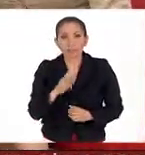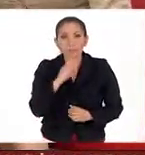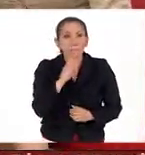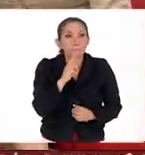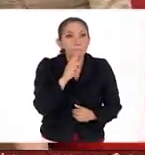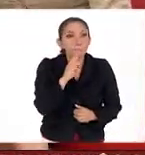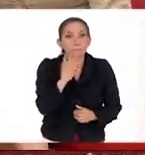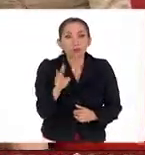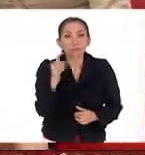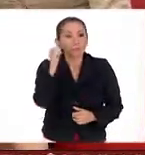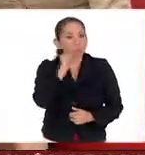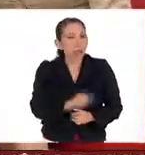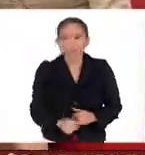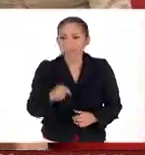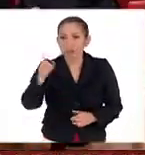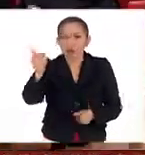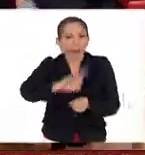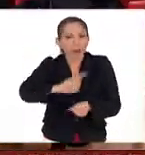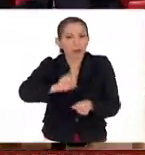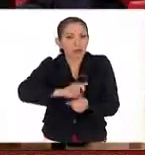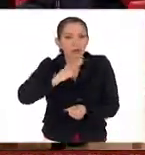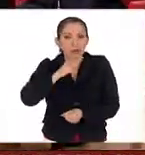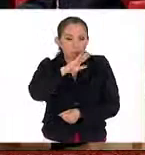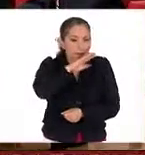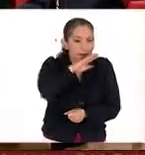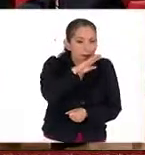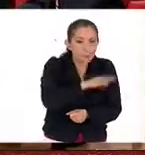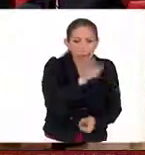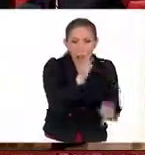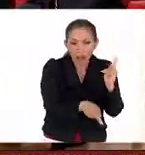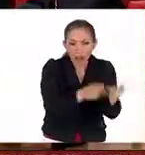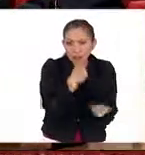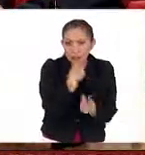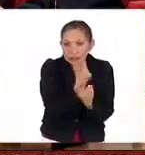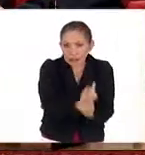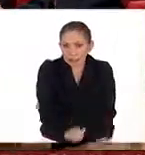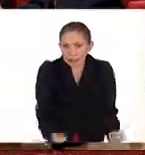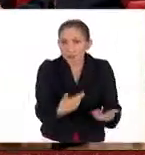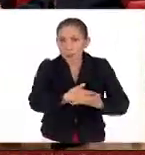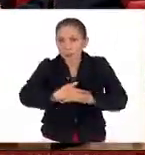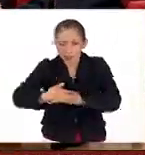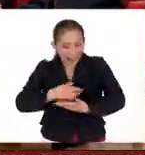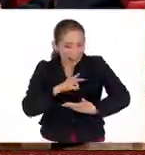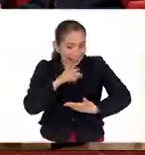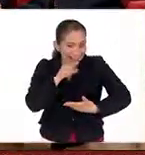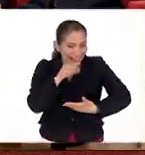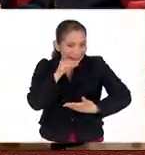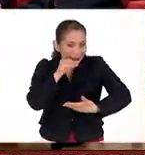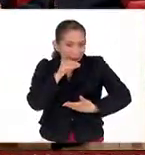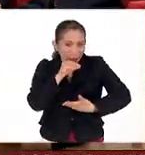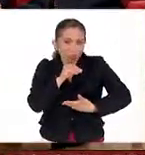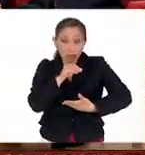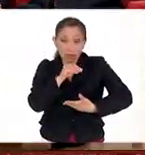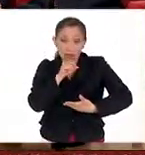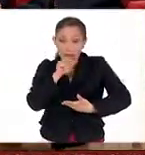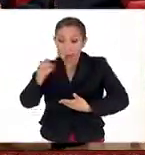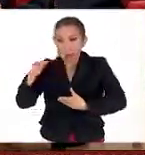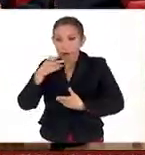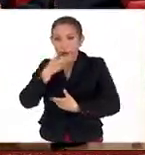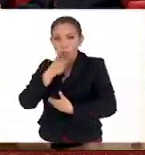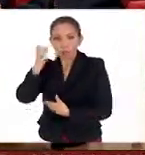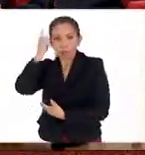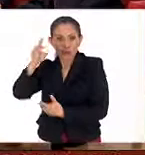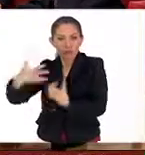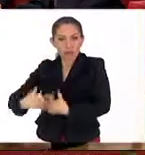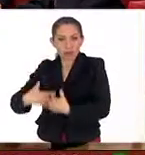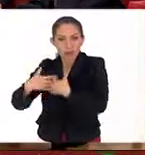voz está presente en todos, desde la mamá que habla con los pequeñitos bebés hasta pues el empresario,